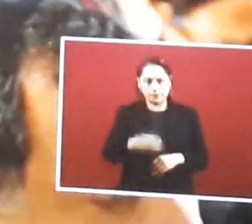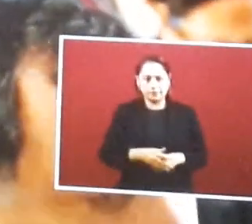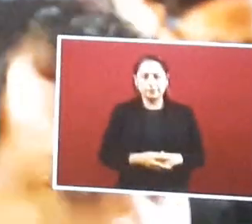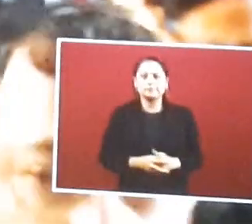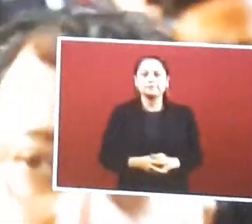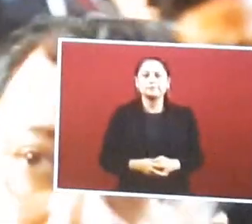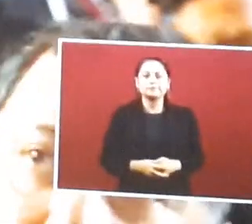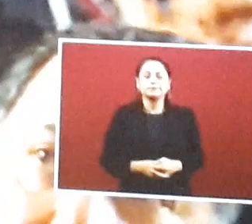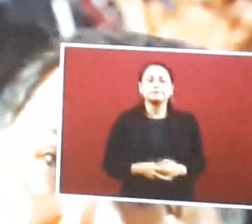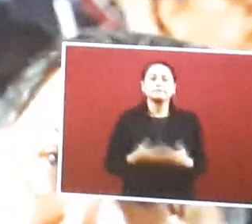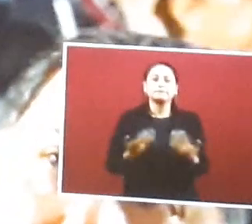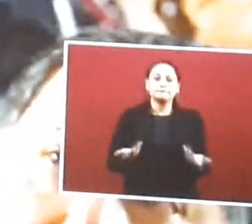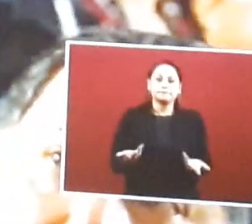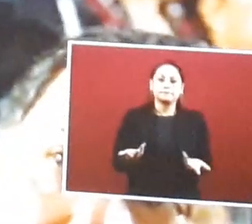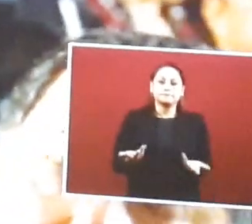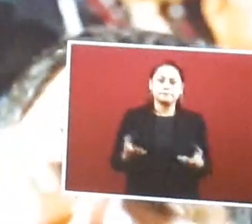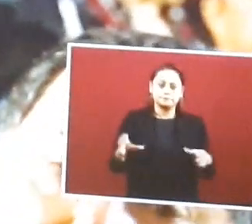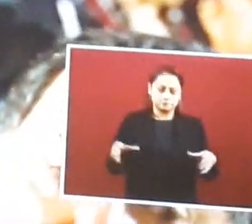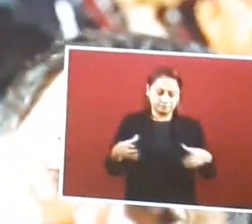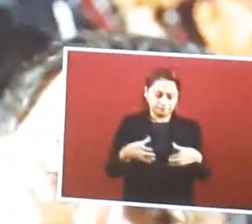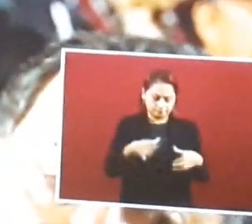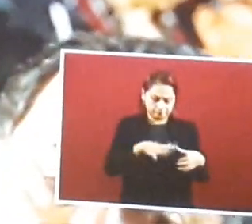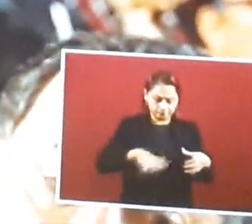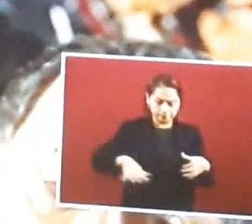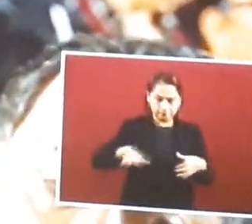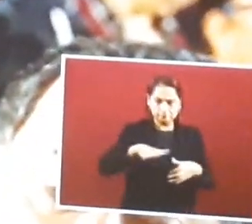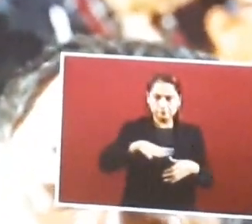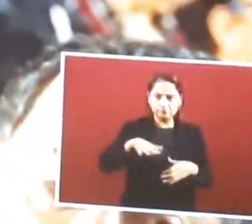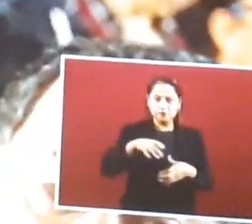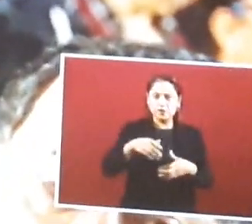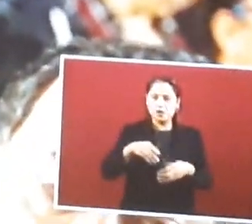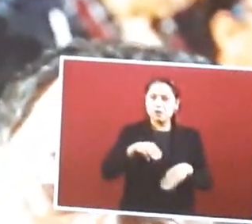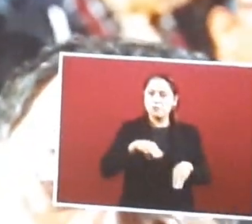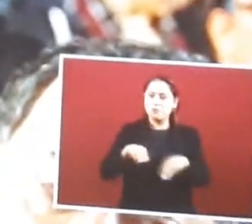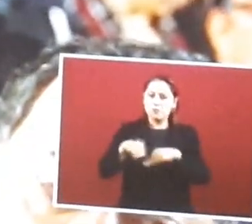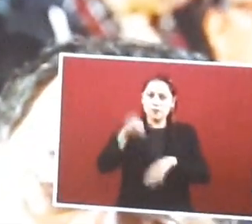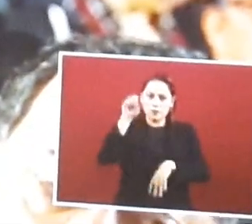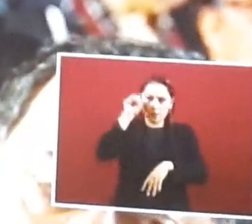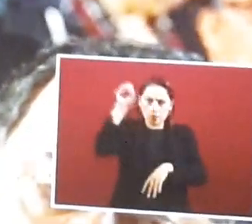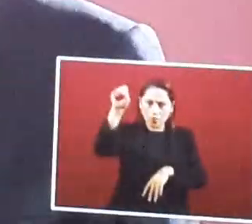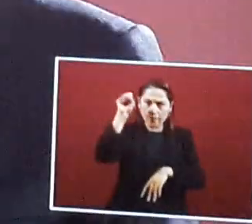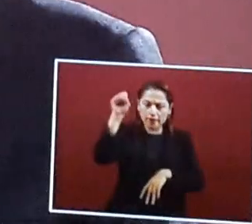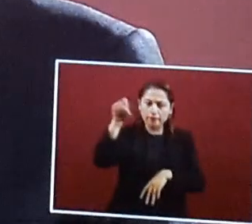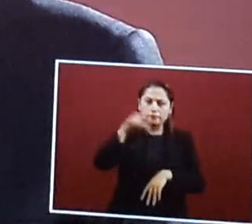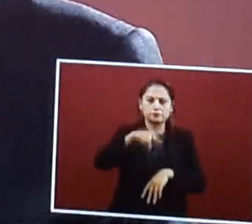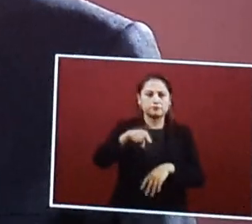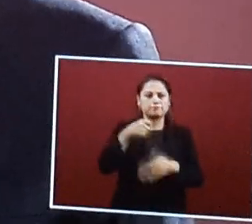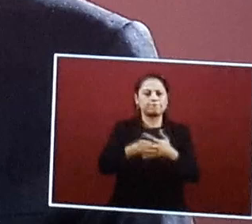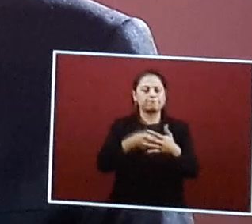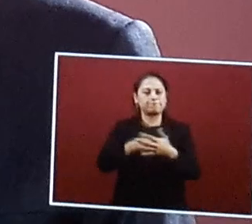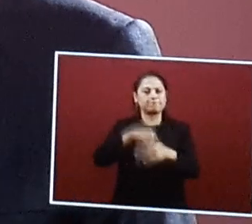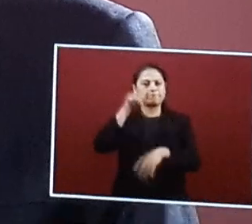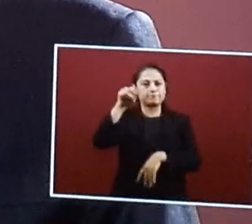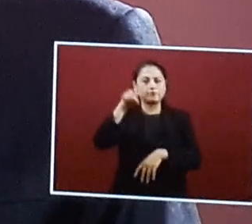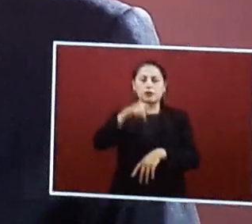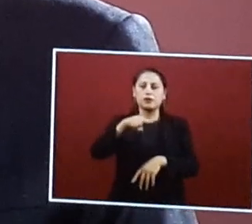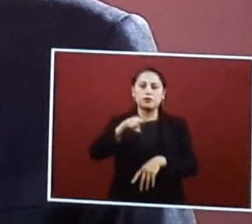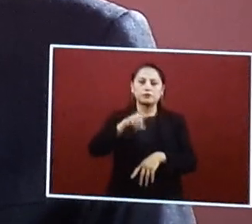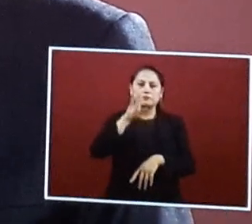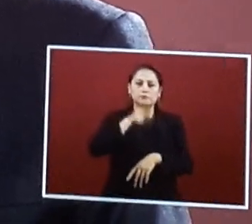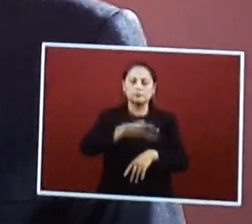Las secciones del sector obrero desaparecieron. En las redacciones ya no se hablaba de esto. Incluso los